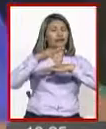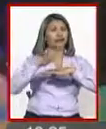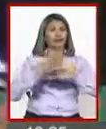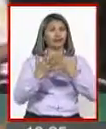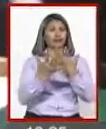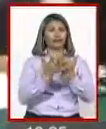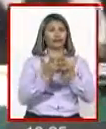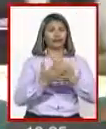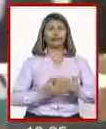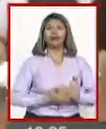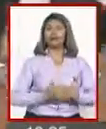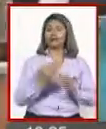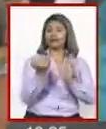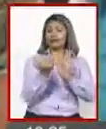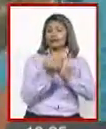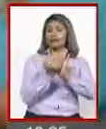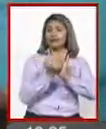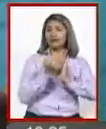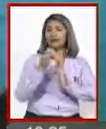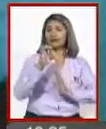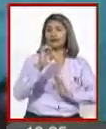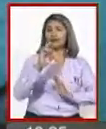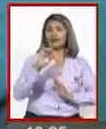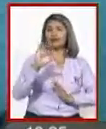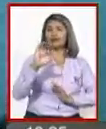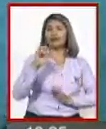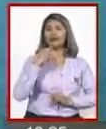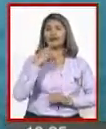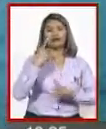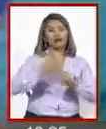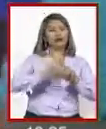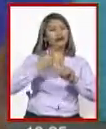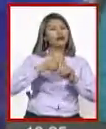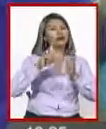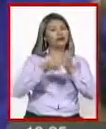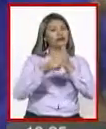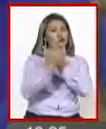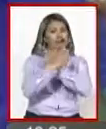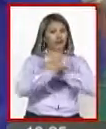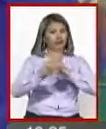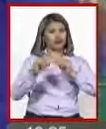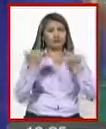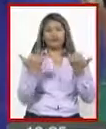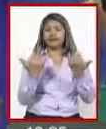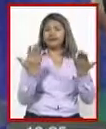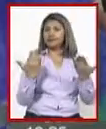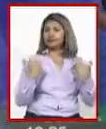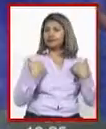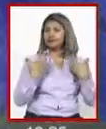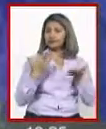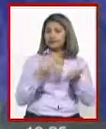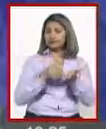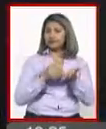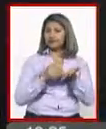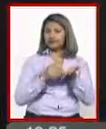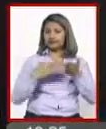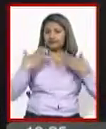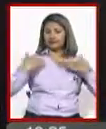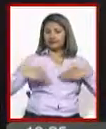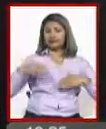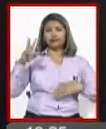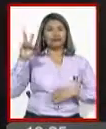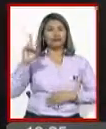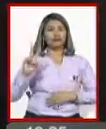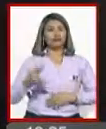detención preventiva a Palmasola, fue identificado como Eric Melgar, quien meses después habría sido liberado y ahora se encontraría nuevamente vistiendo el uniforme